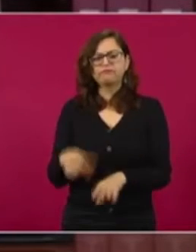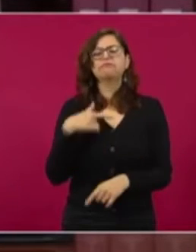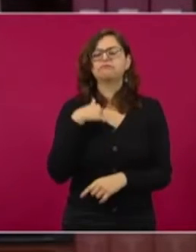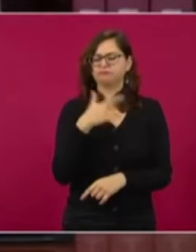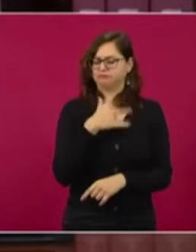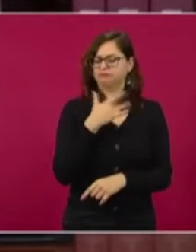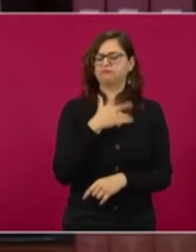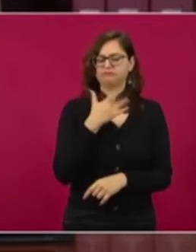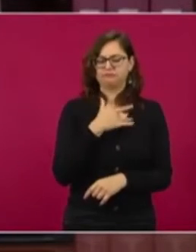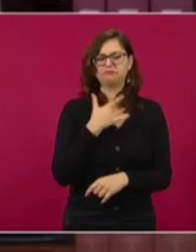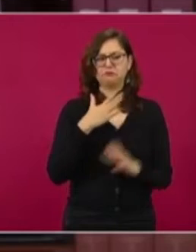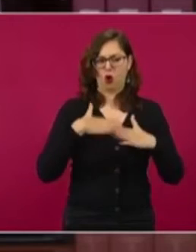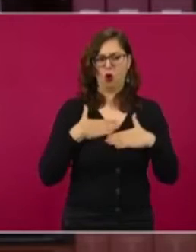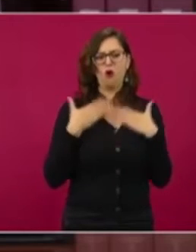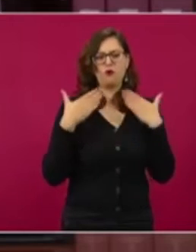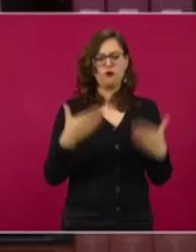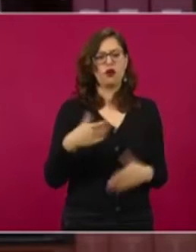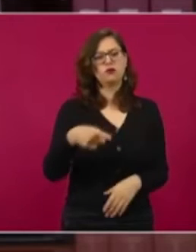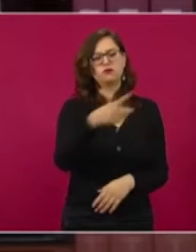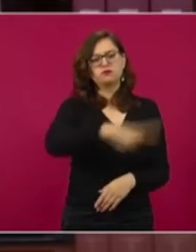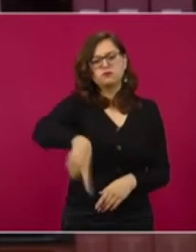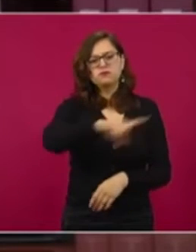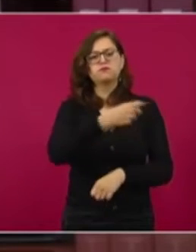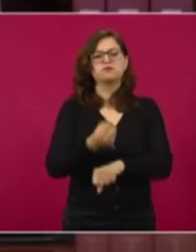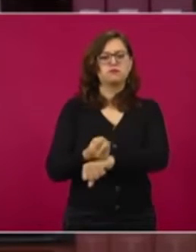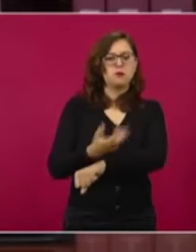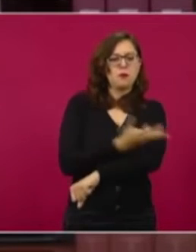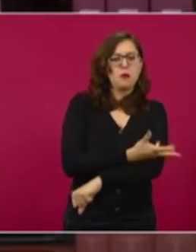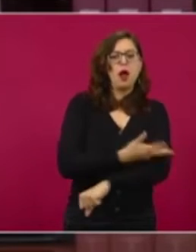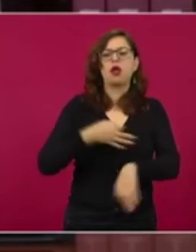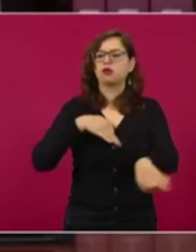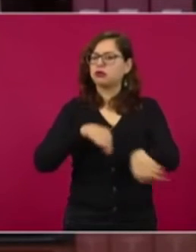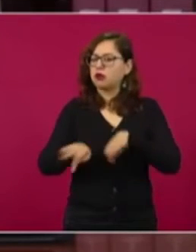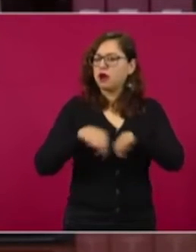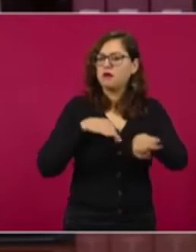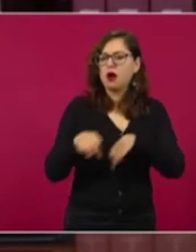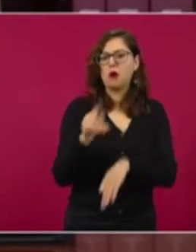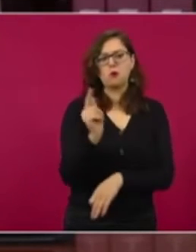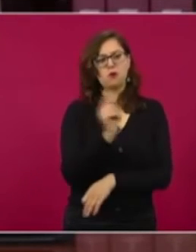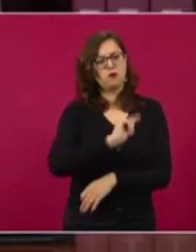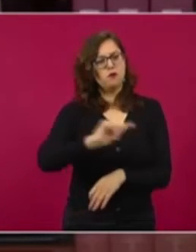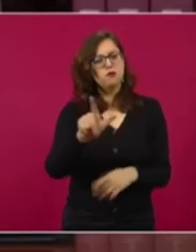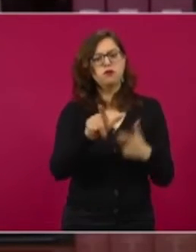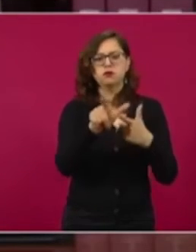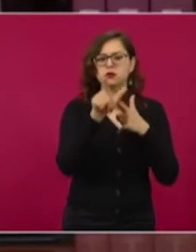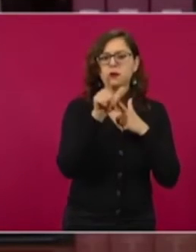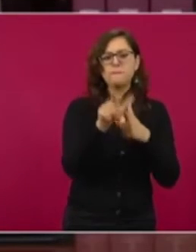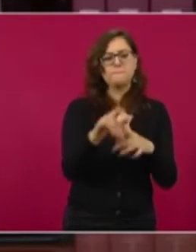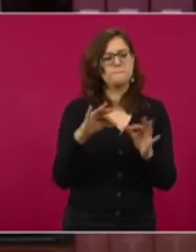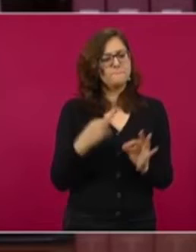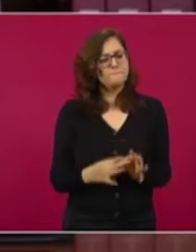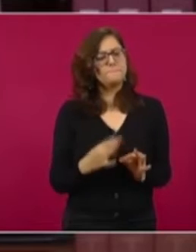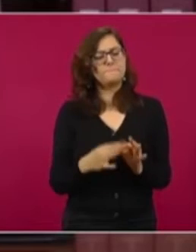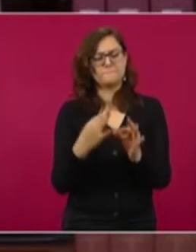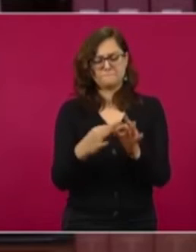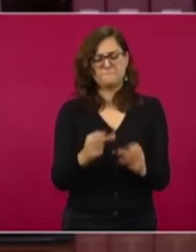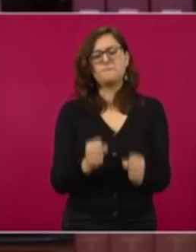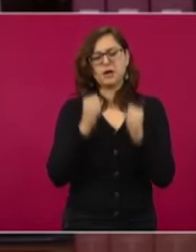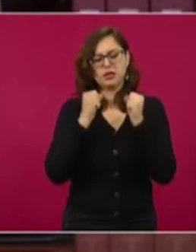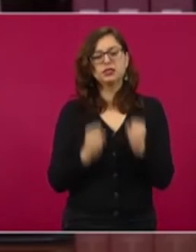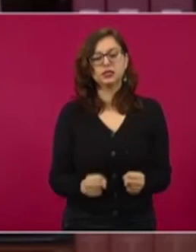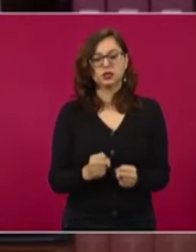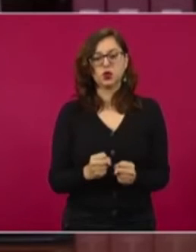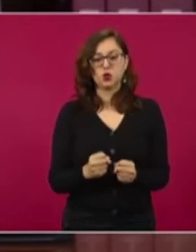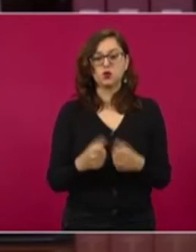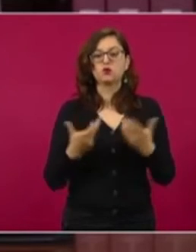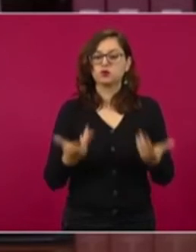trabajando con el mismo entusiasmo, con el mismo profesionalismo, y vamos a seguir